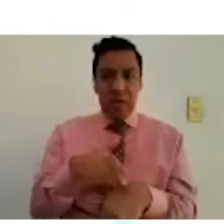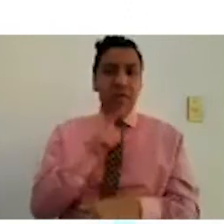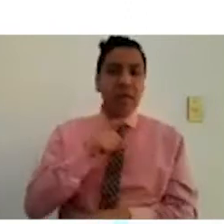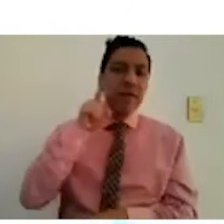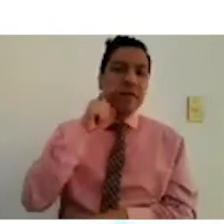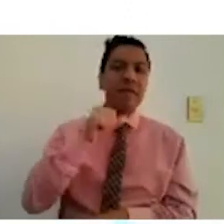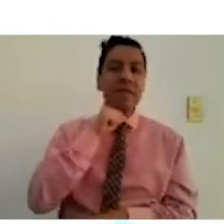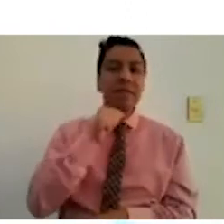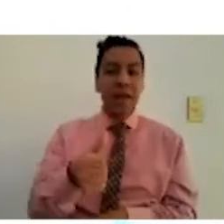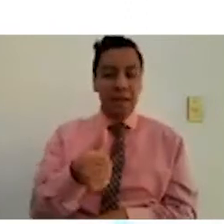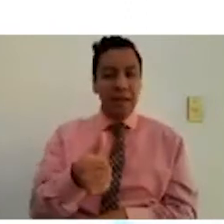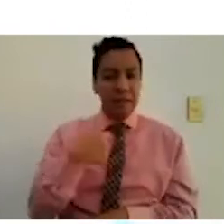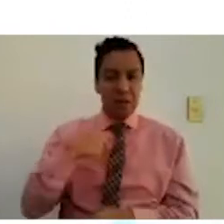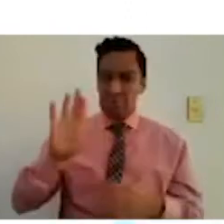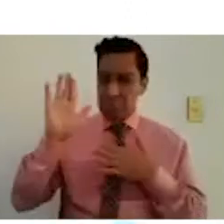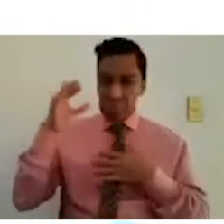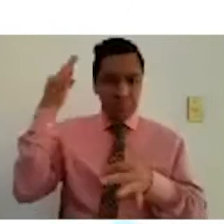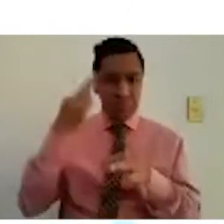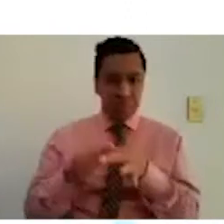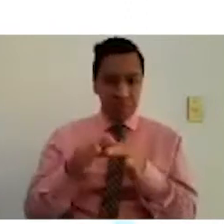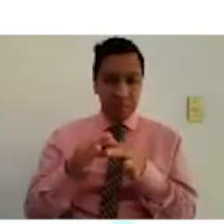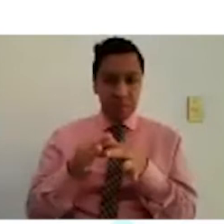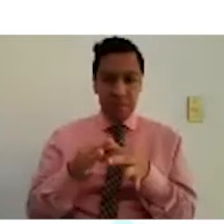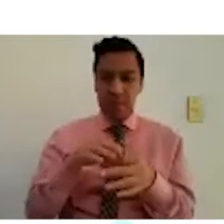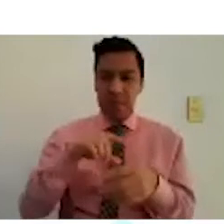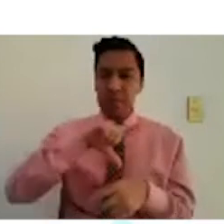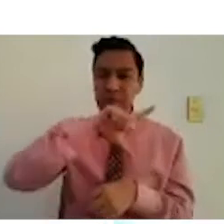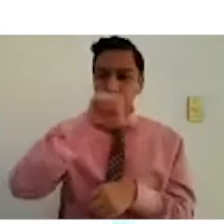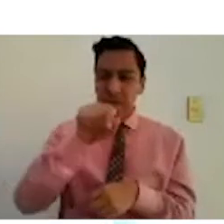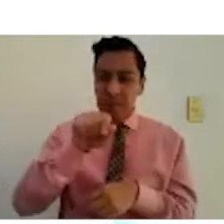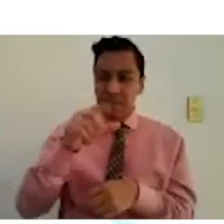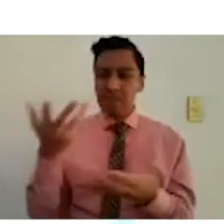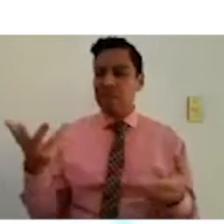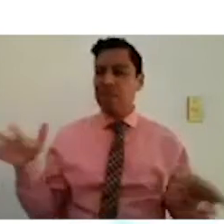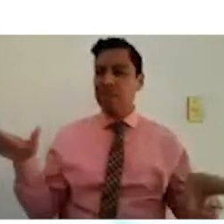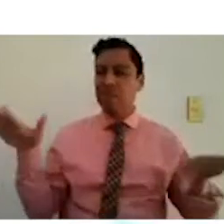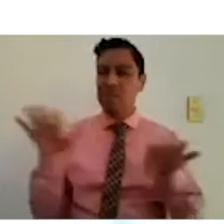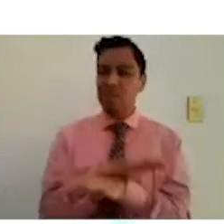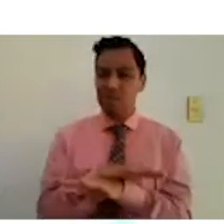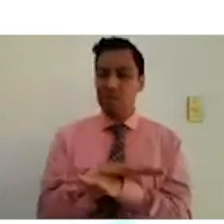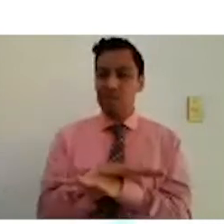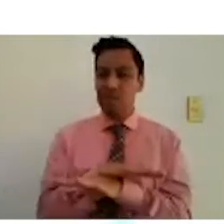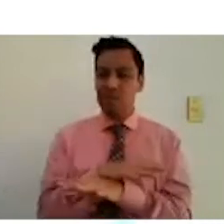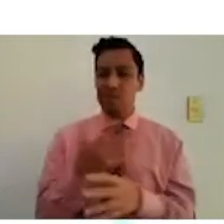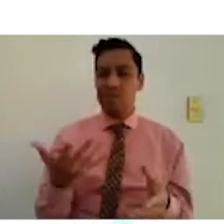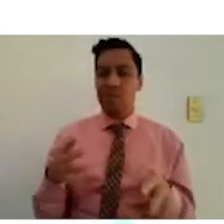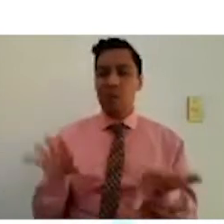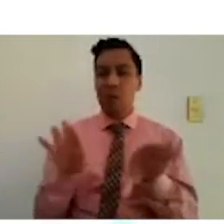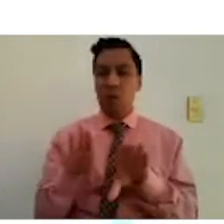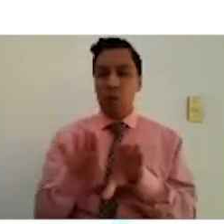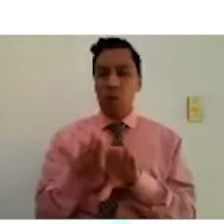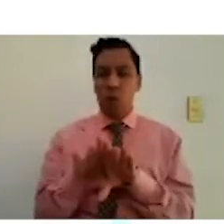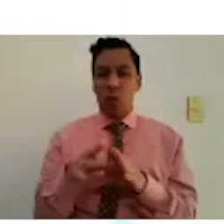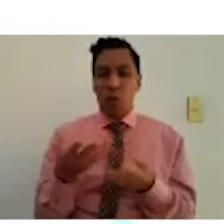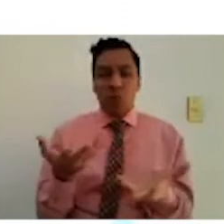soportes institucionales y termina convirtiéndose en un mendicante piadoso y milagrero que vive en medio de la